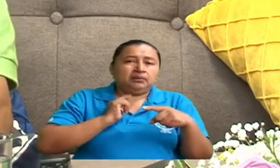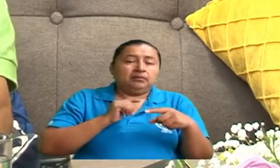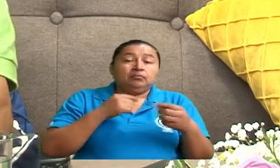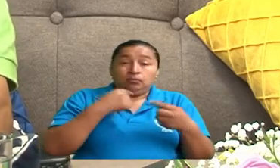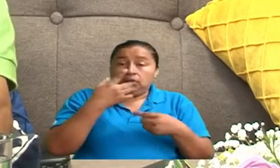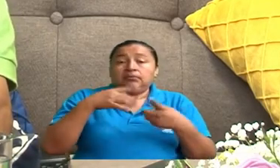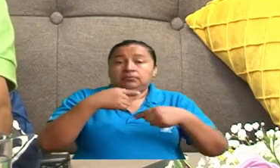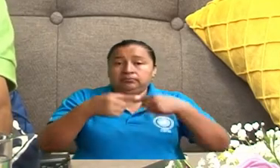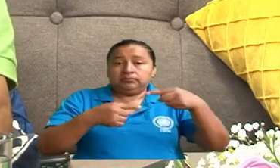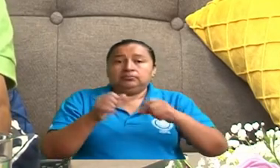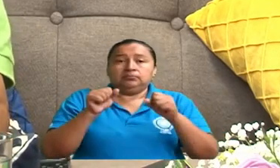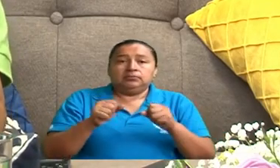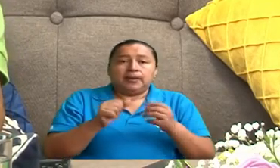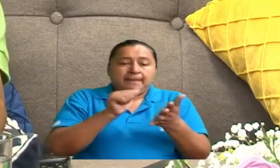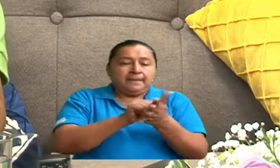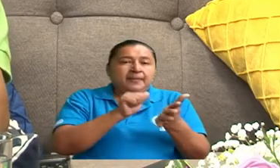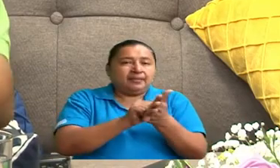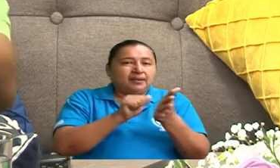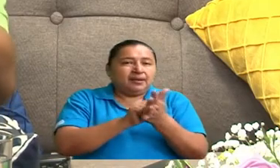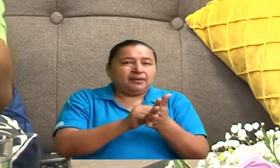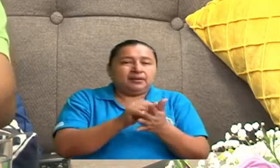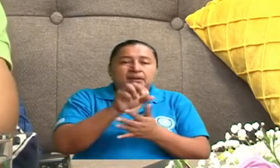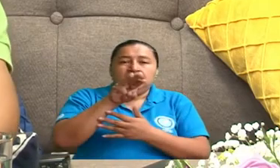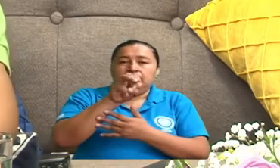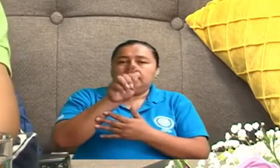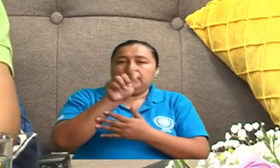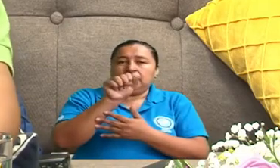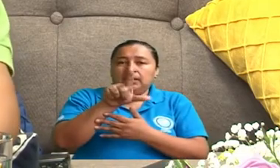reciclable. Okay. Que es metal, pues, ¿verdad? Este tipo